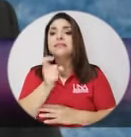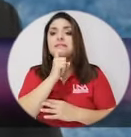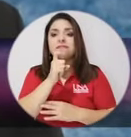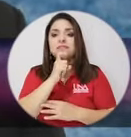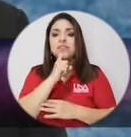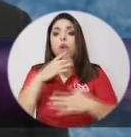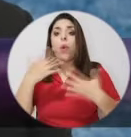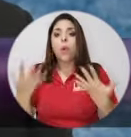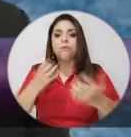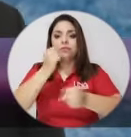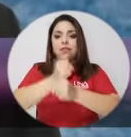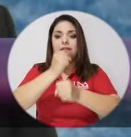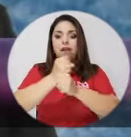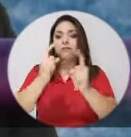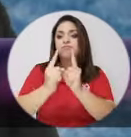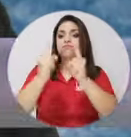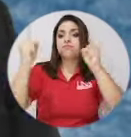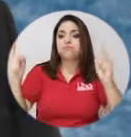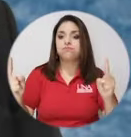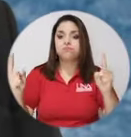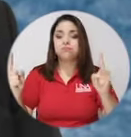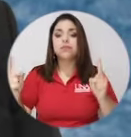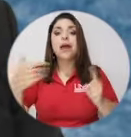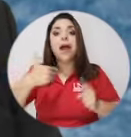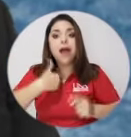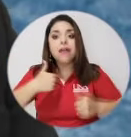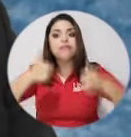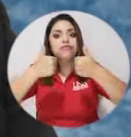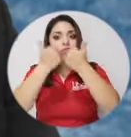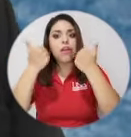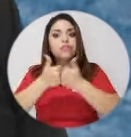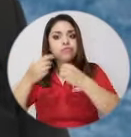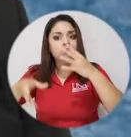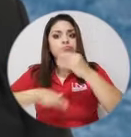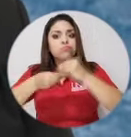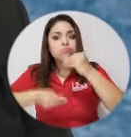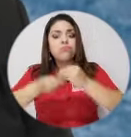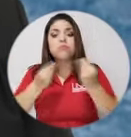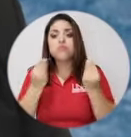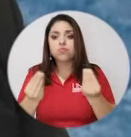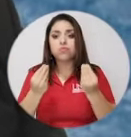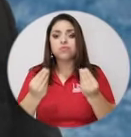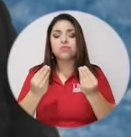tenemos un conjunto de retos añadidos que nos hacen pronosticar